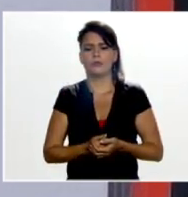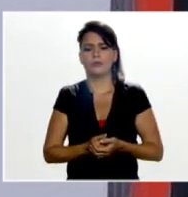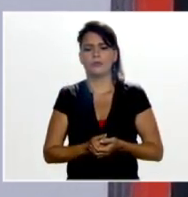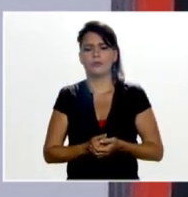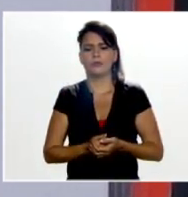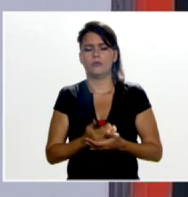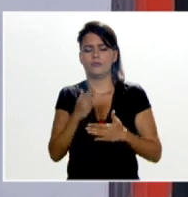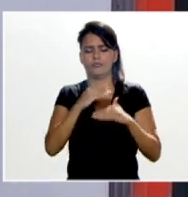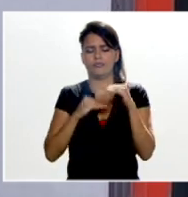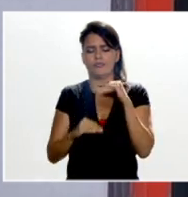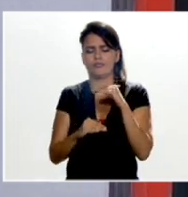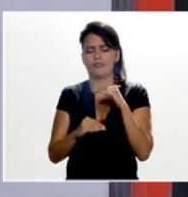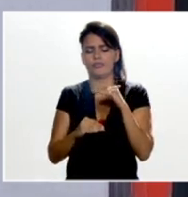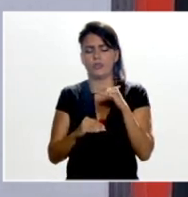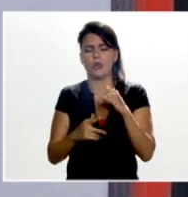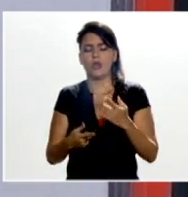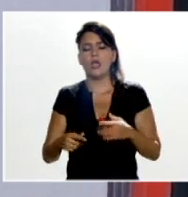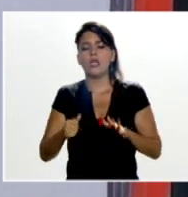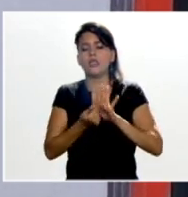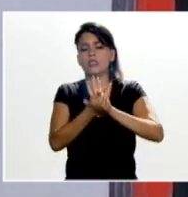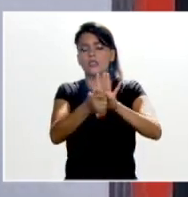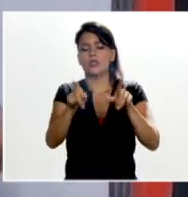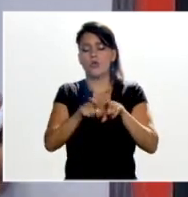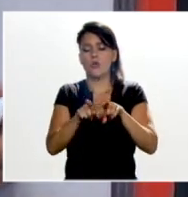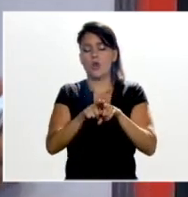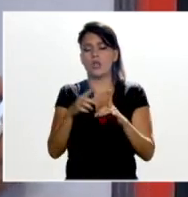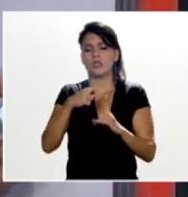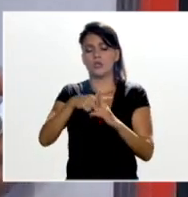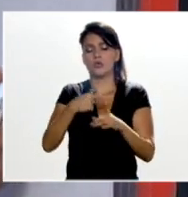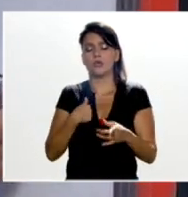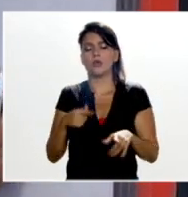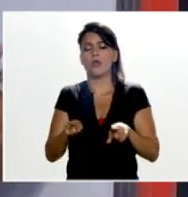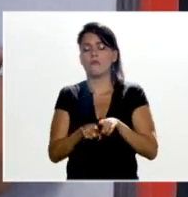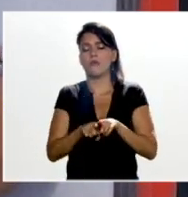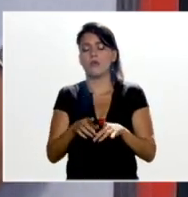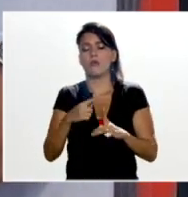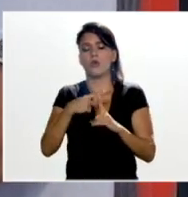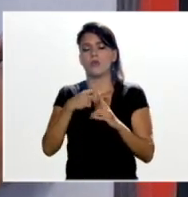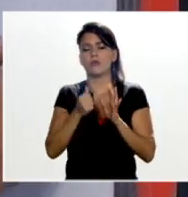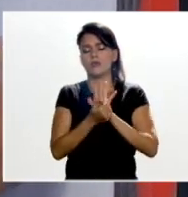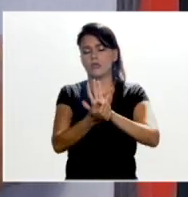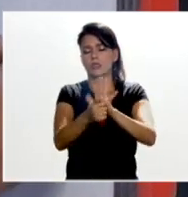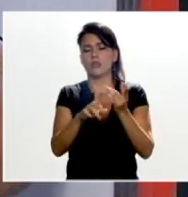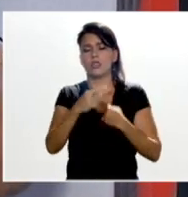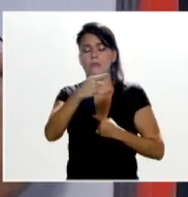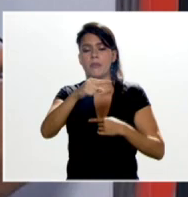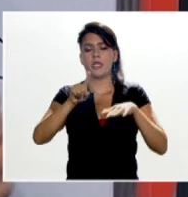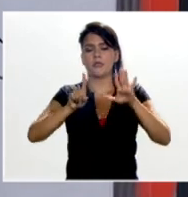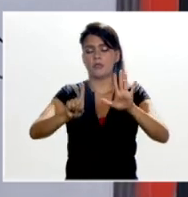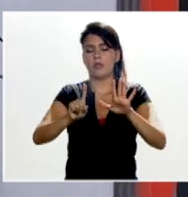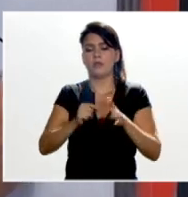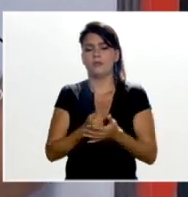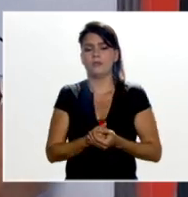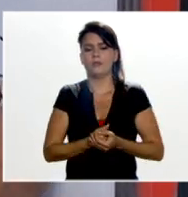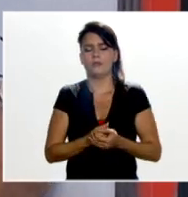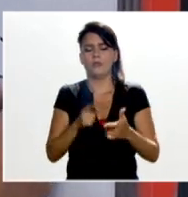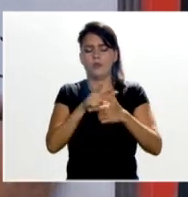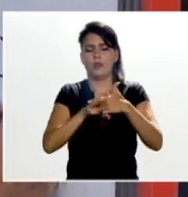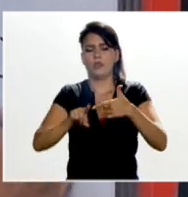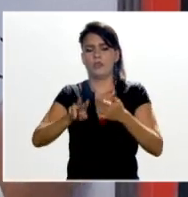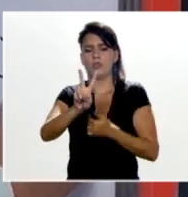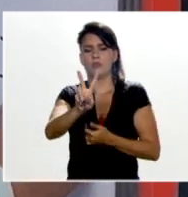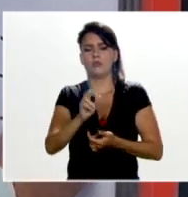caso de abajo, signos iguales se suman y se coloca el mismo signo. Sería menos 6 entre